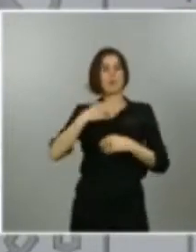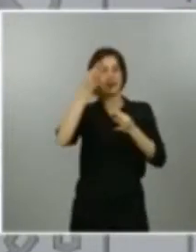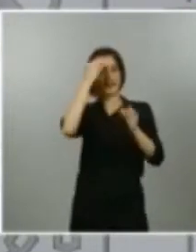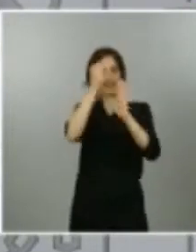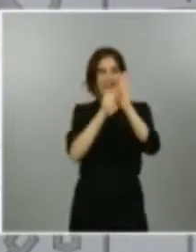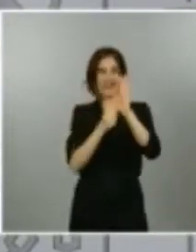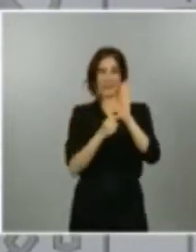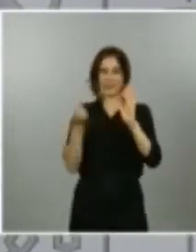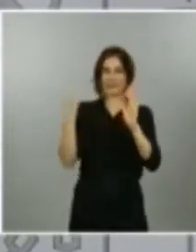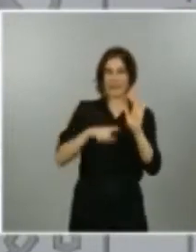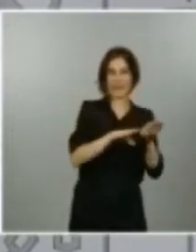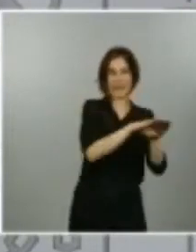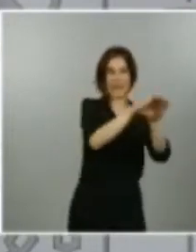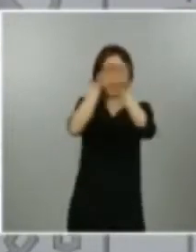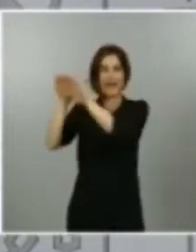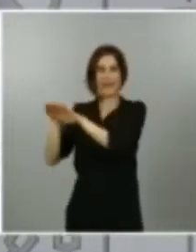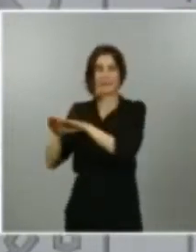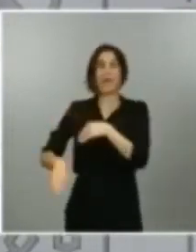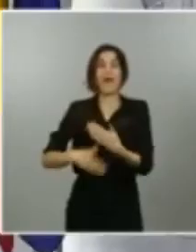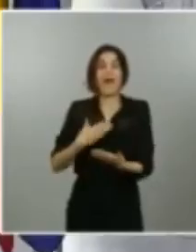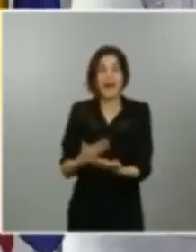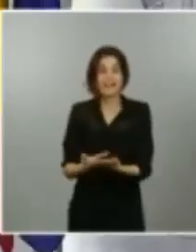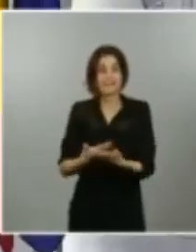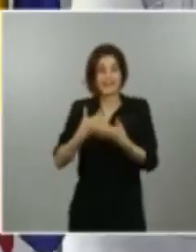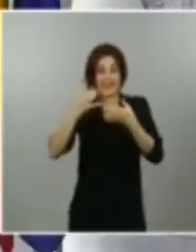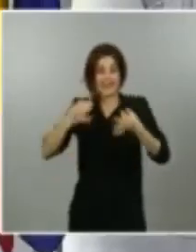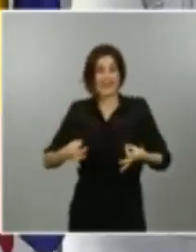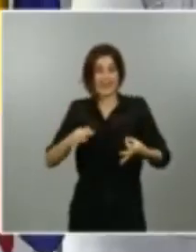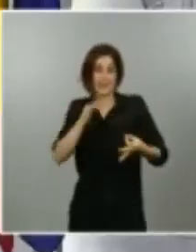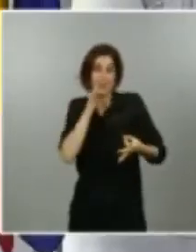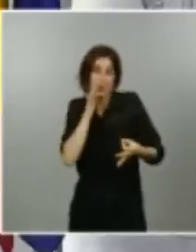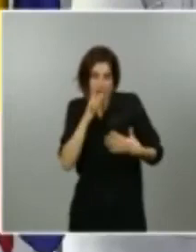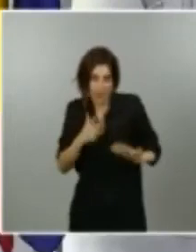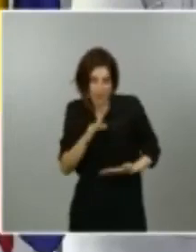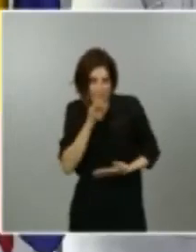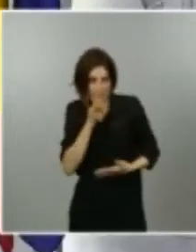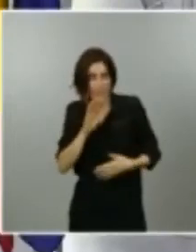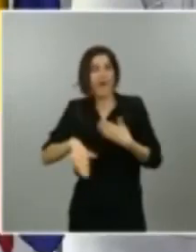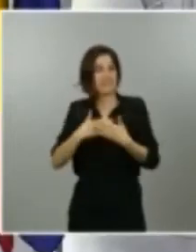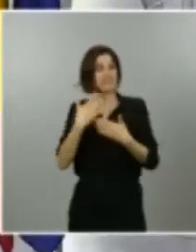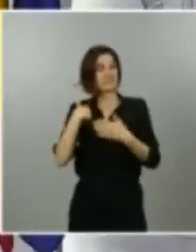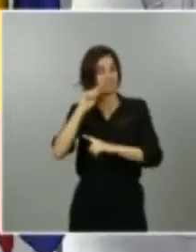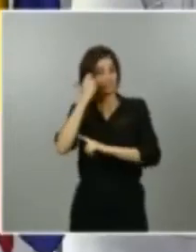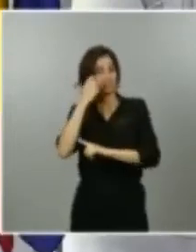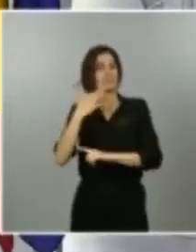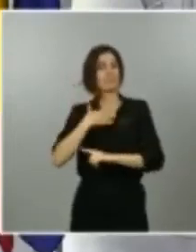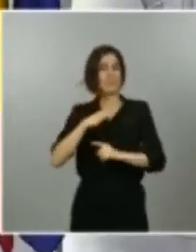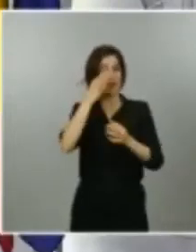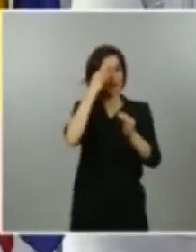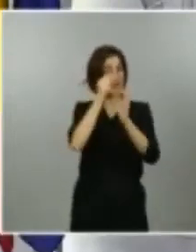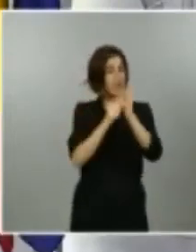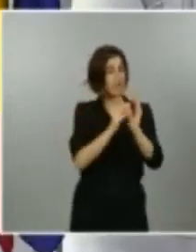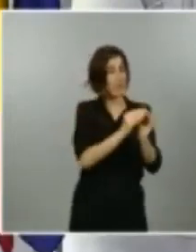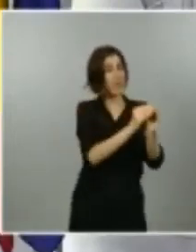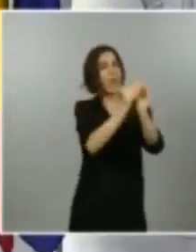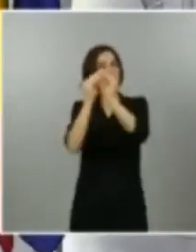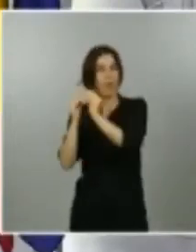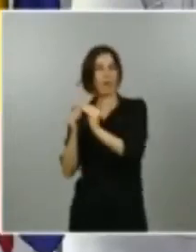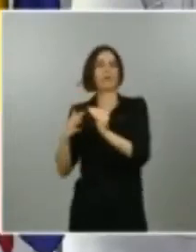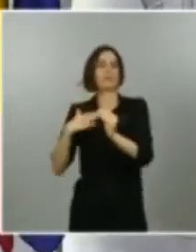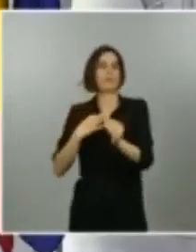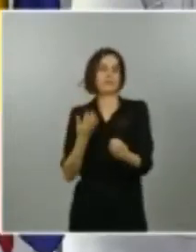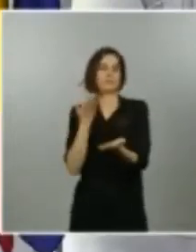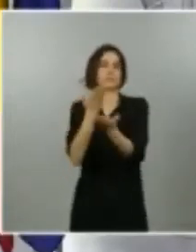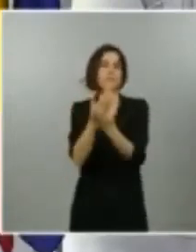como para proponerlo muy bien doctor simón de casi la una y veinte dejamos aquí esta comparecencia